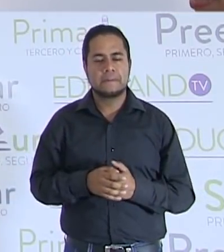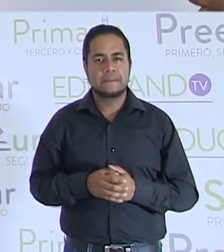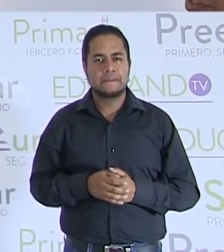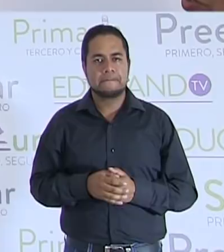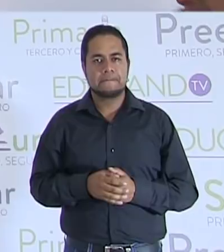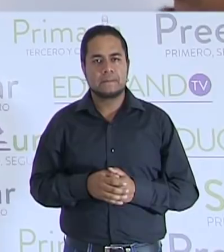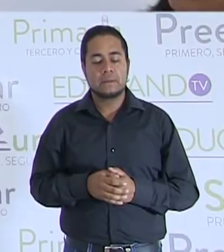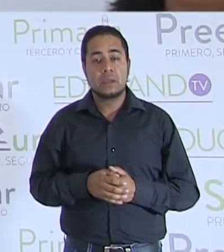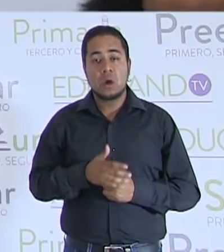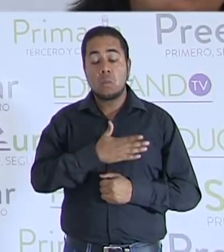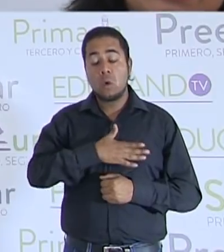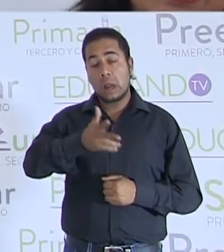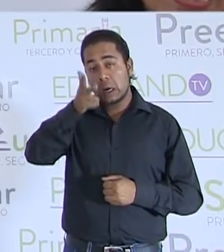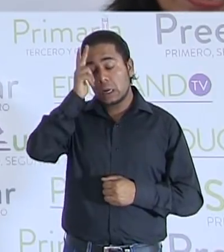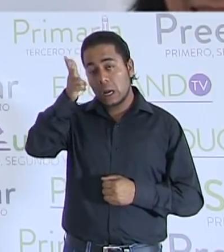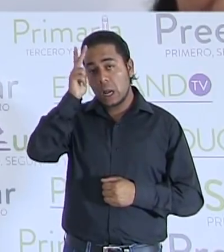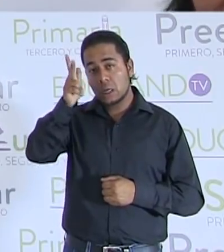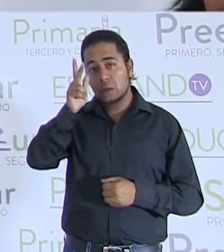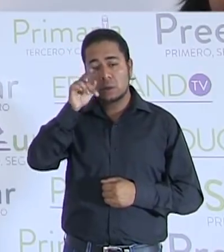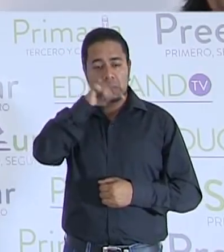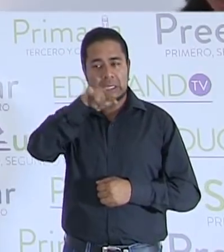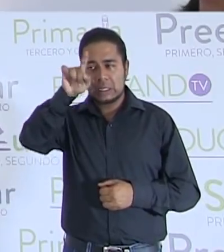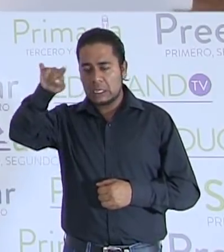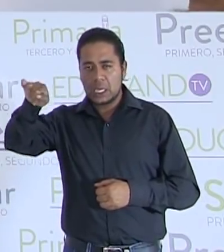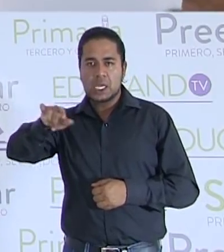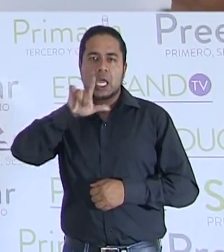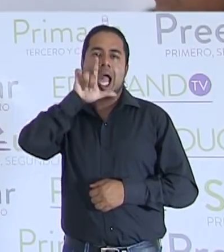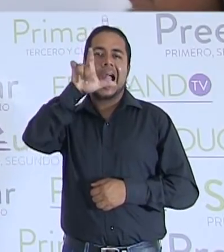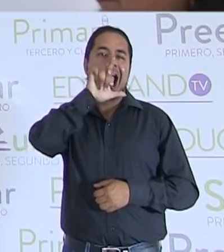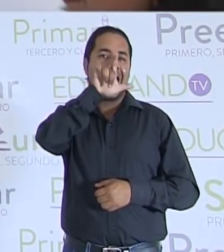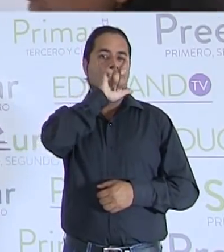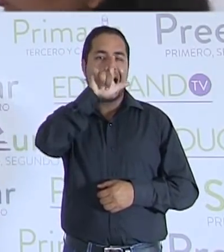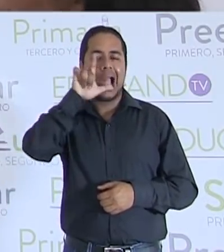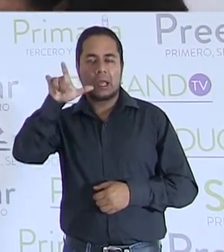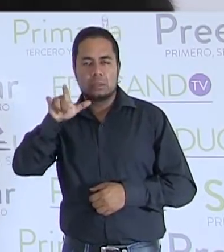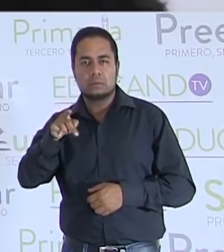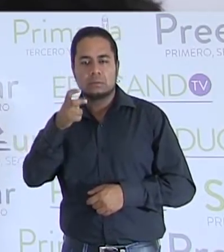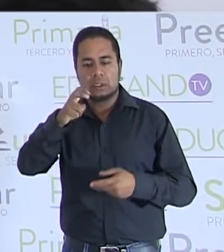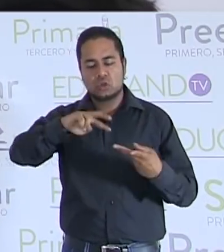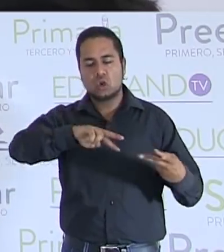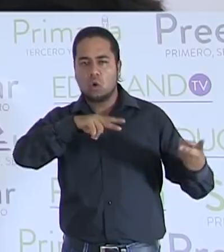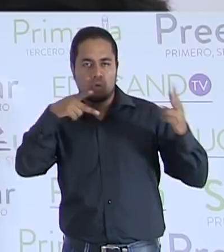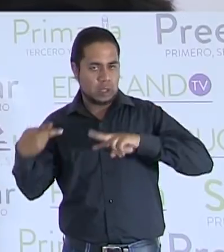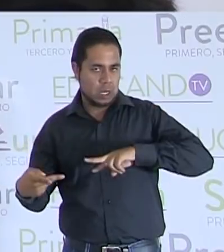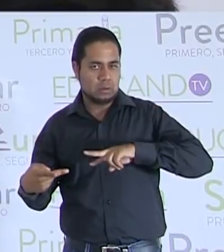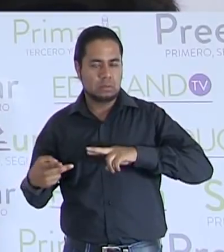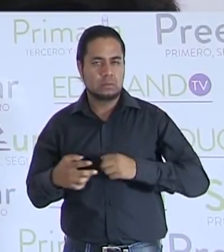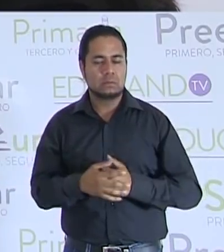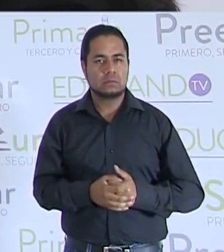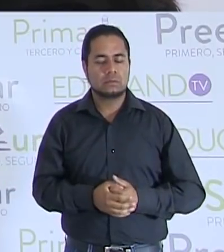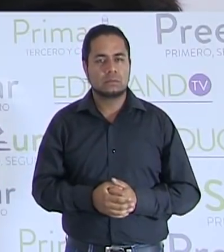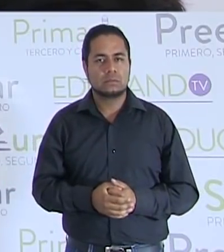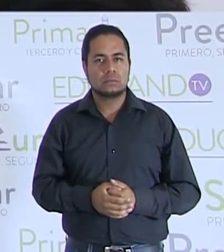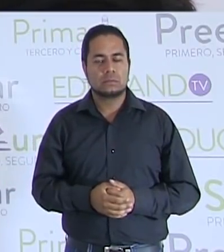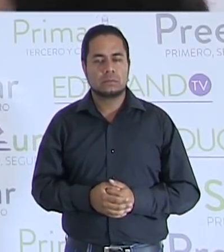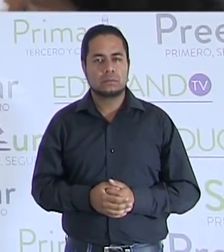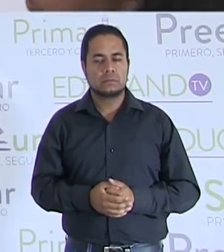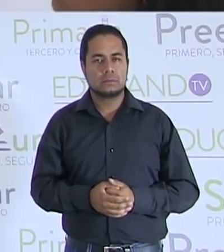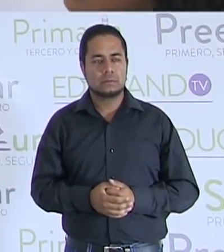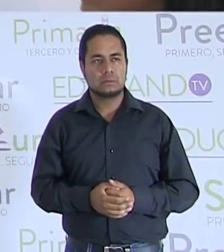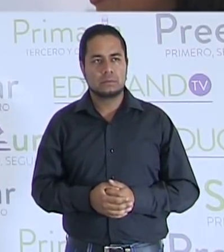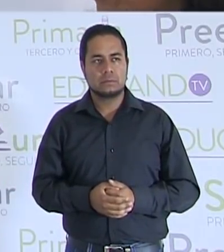es buen gallo, donde quiera canta. Esos son de